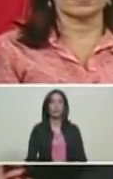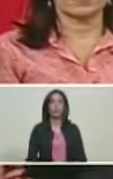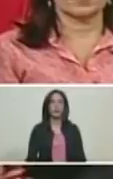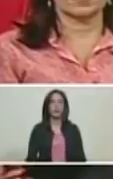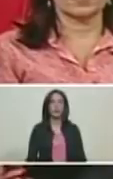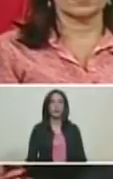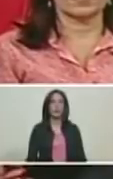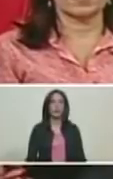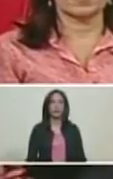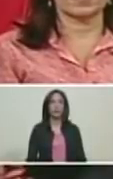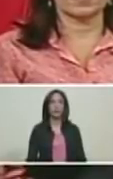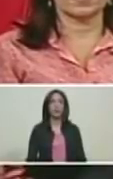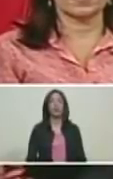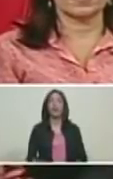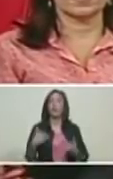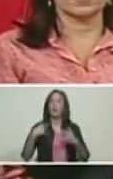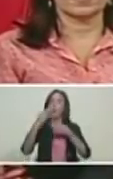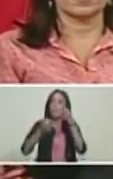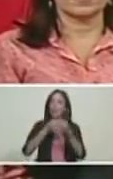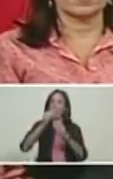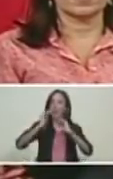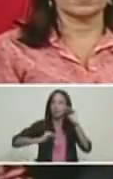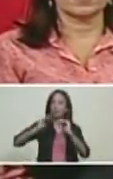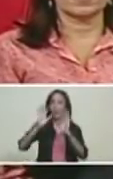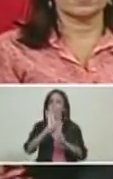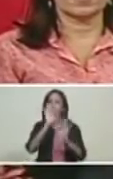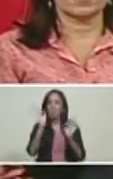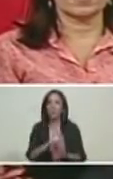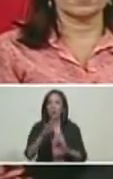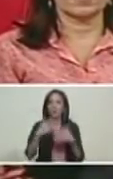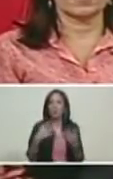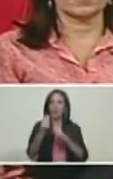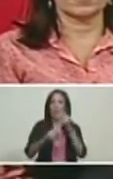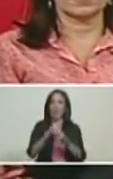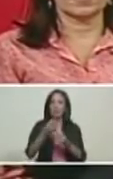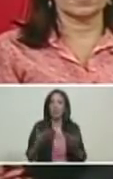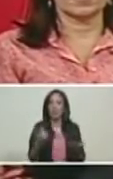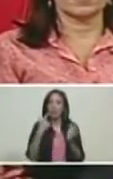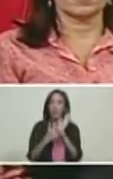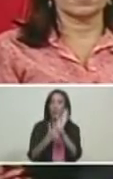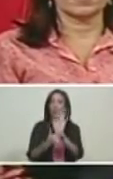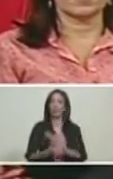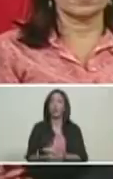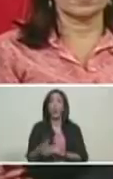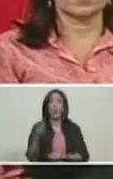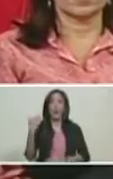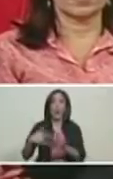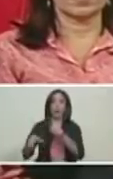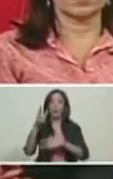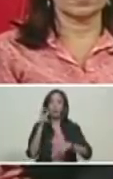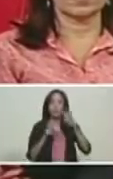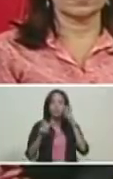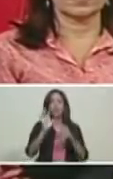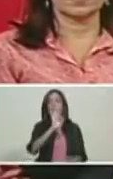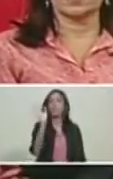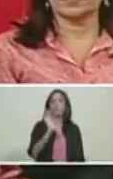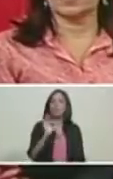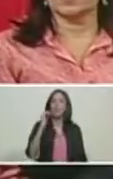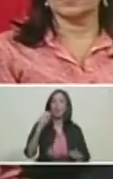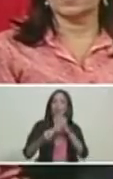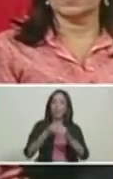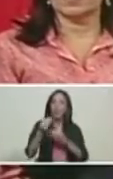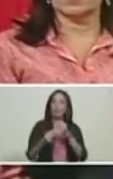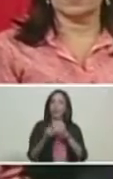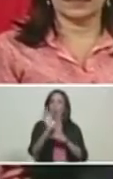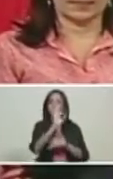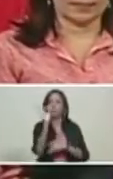Presidente, quiero darle un balance de lo que hemos hecho. Nosotros escuchamos un balance de la